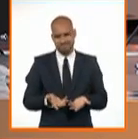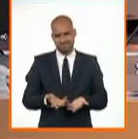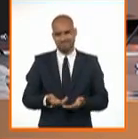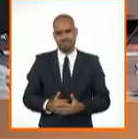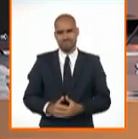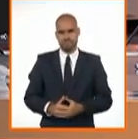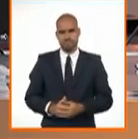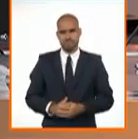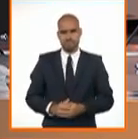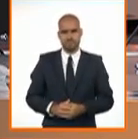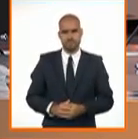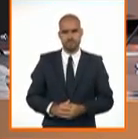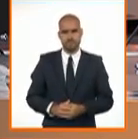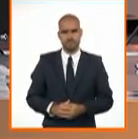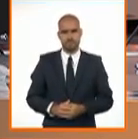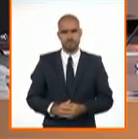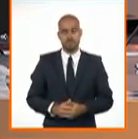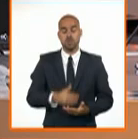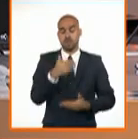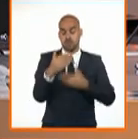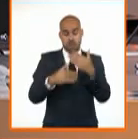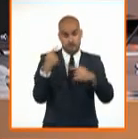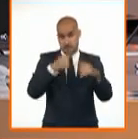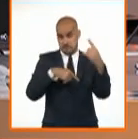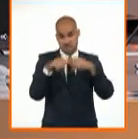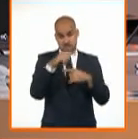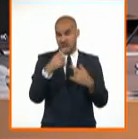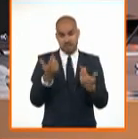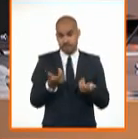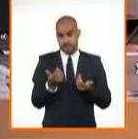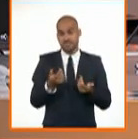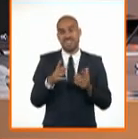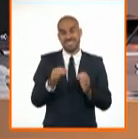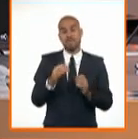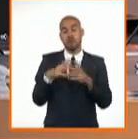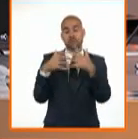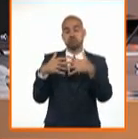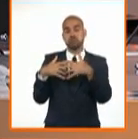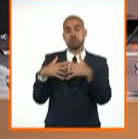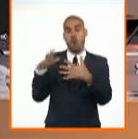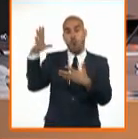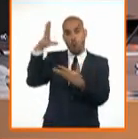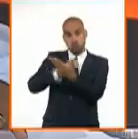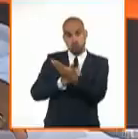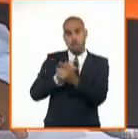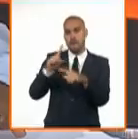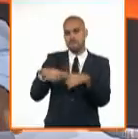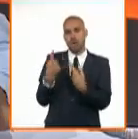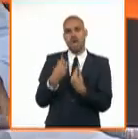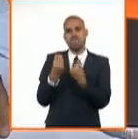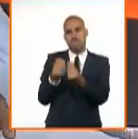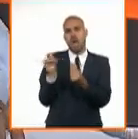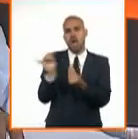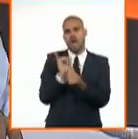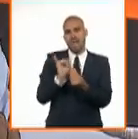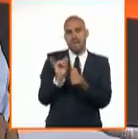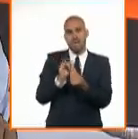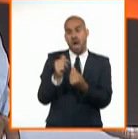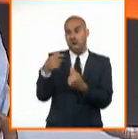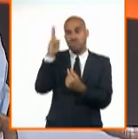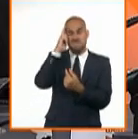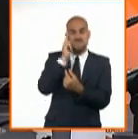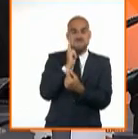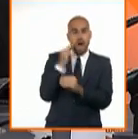la clave está en esos mantenimientos capitales que son los que en realidad pues revitaliza en esa esas viejas industrias que tenemos en la